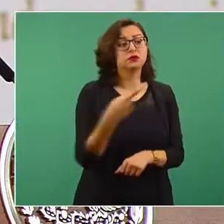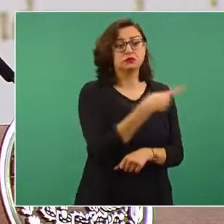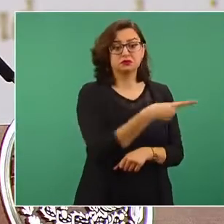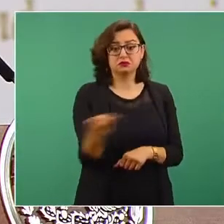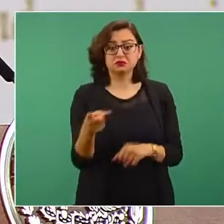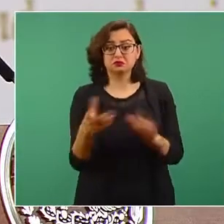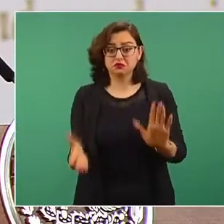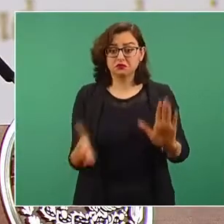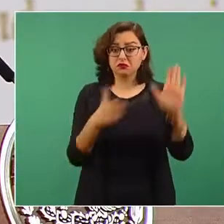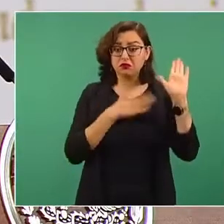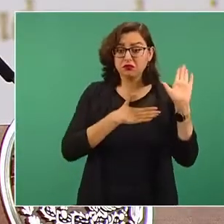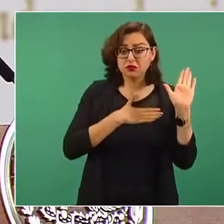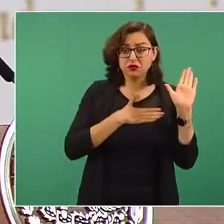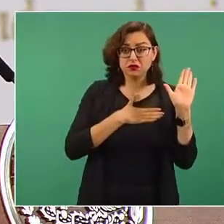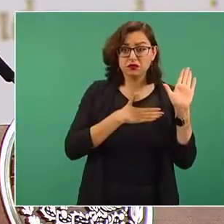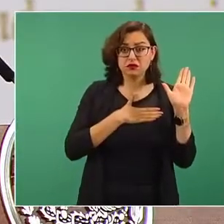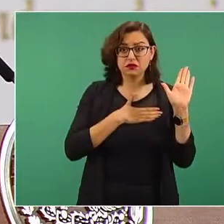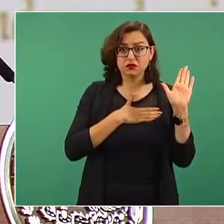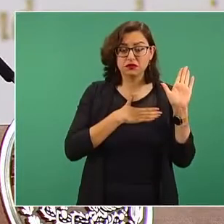manifiesta